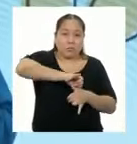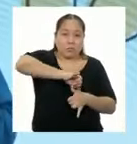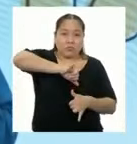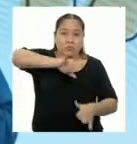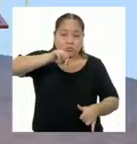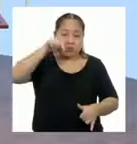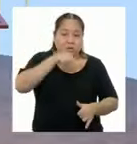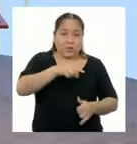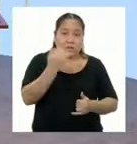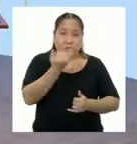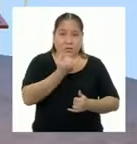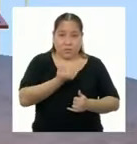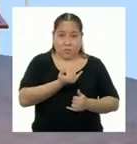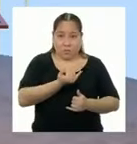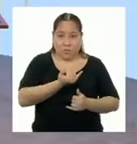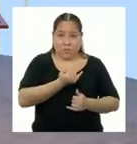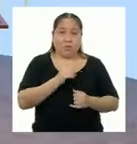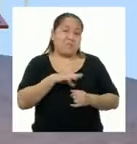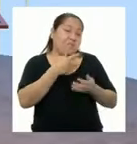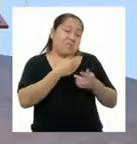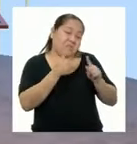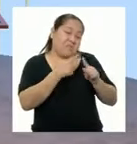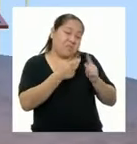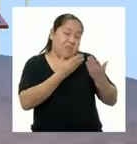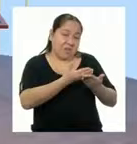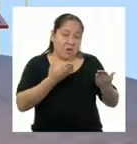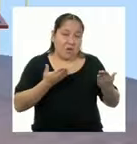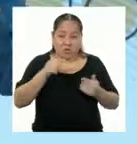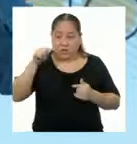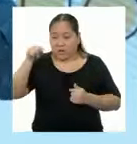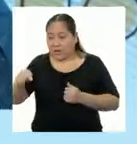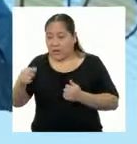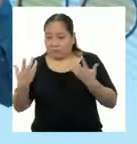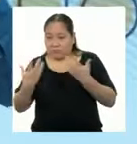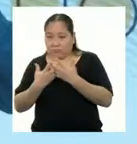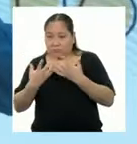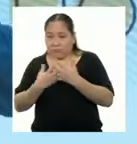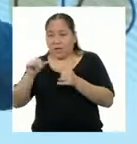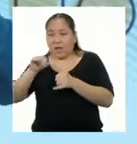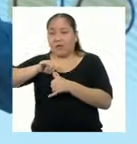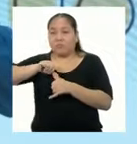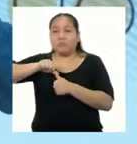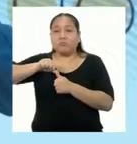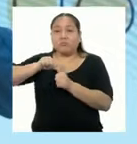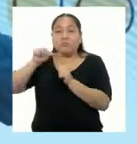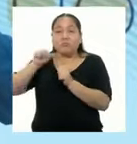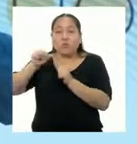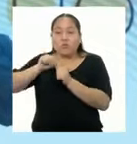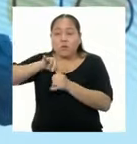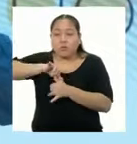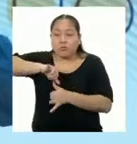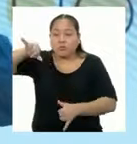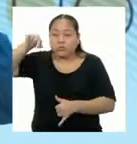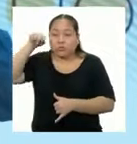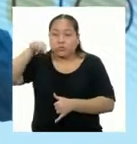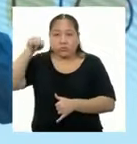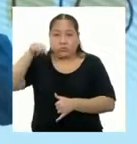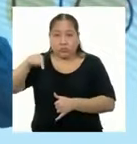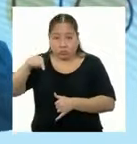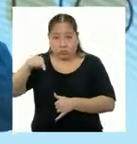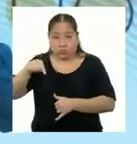representada en el dibujo de un determinado objeto y la medida lineal de ese mismo